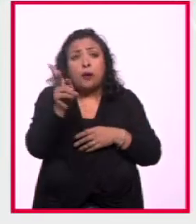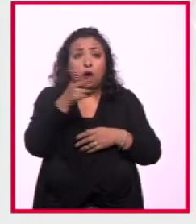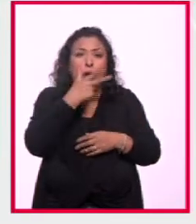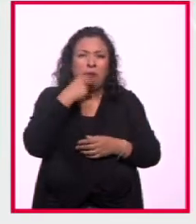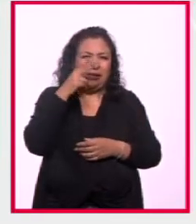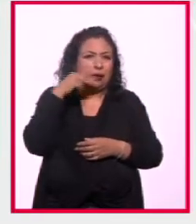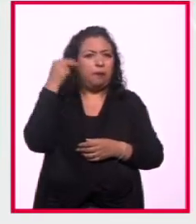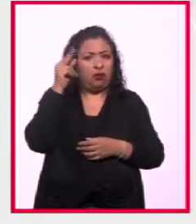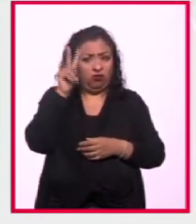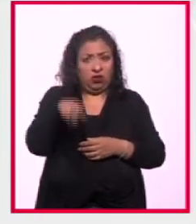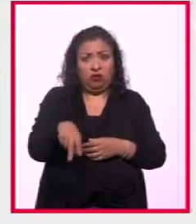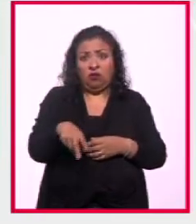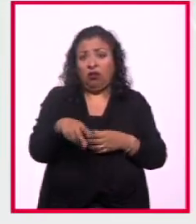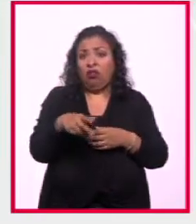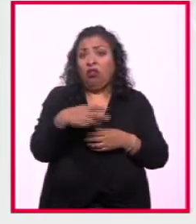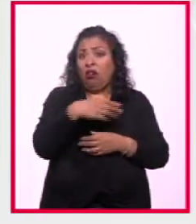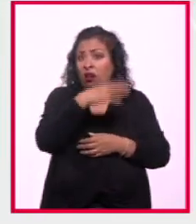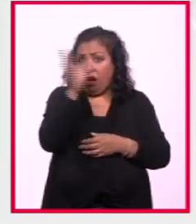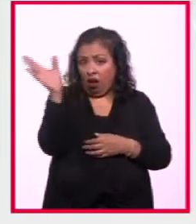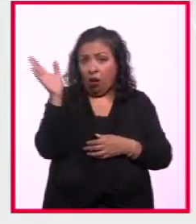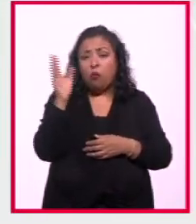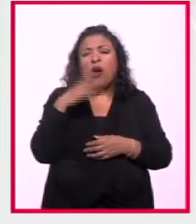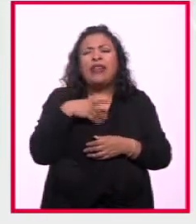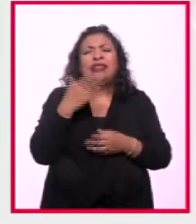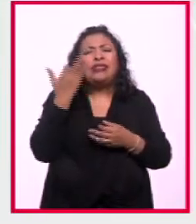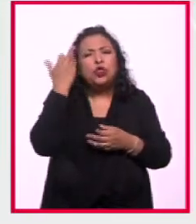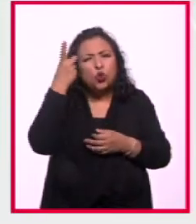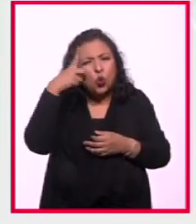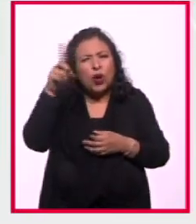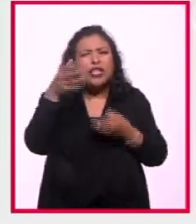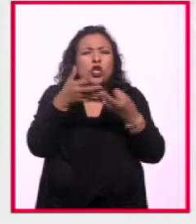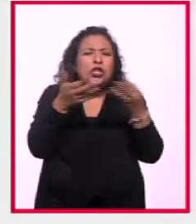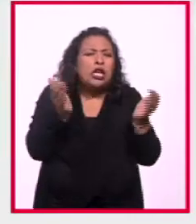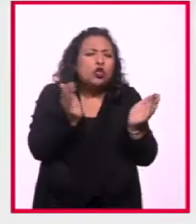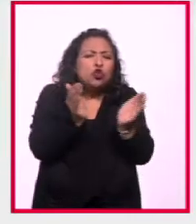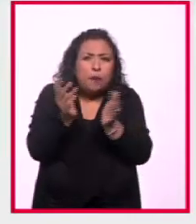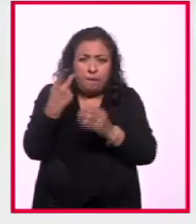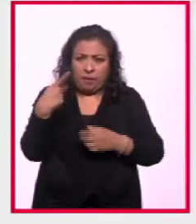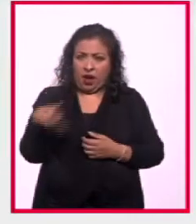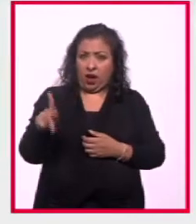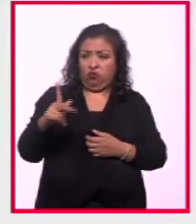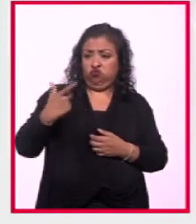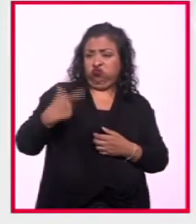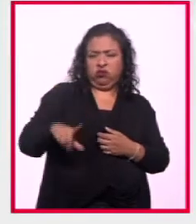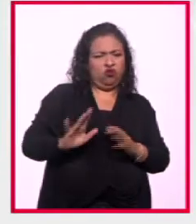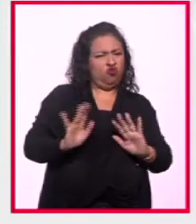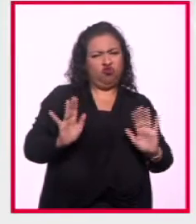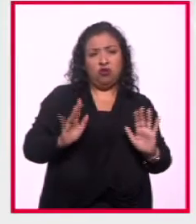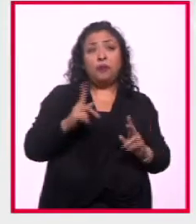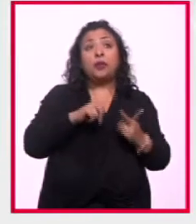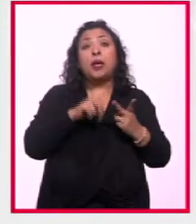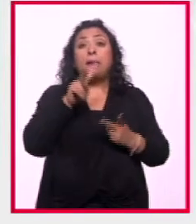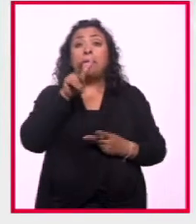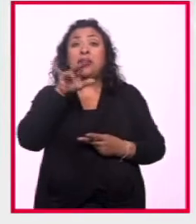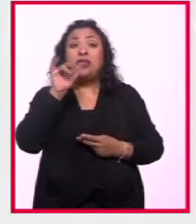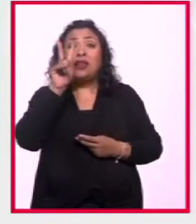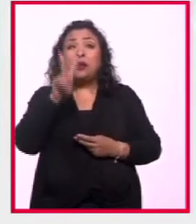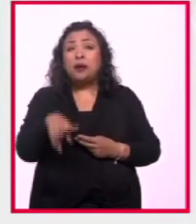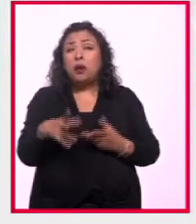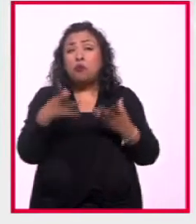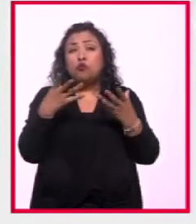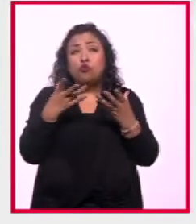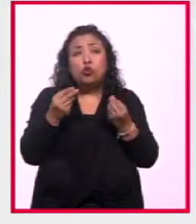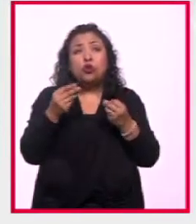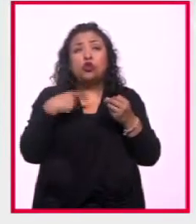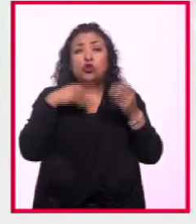campesino que no tenía pequeñas tierras pero no era rico ni mucho menos y villa pues había desempeñado una enorme cantidad